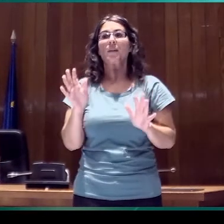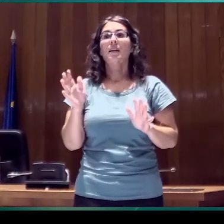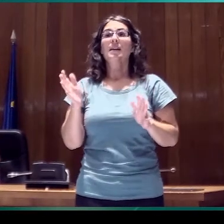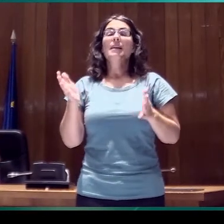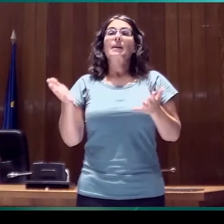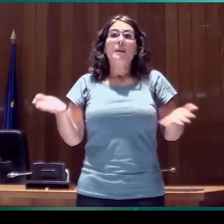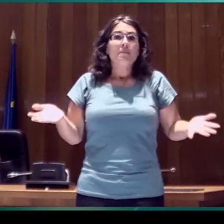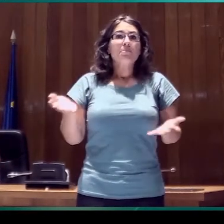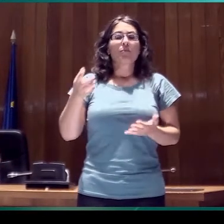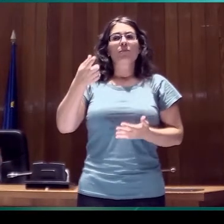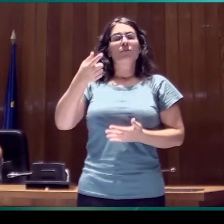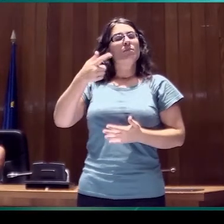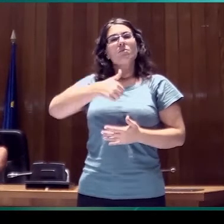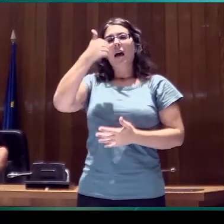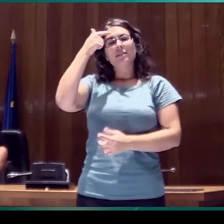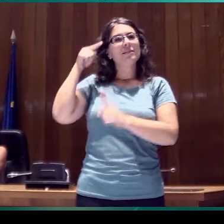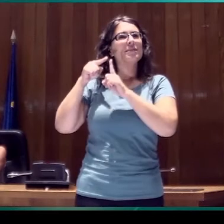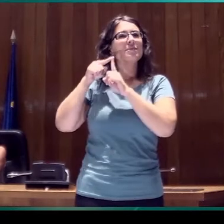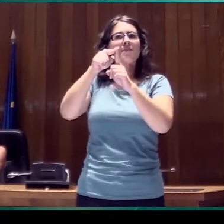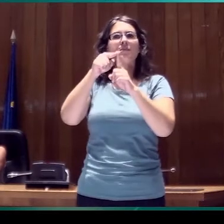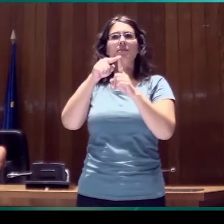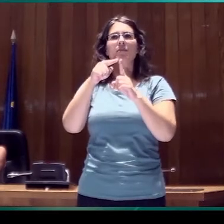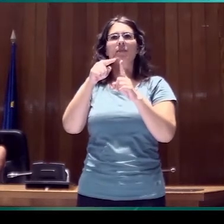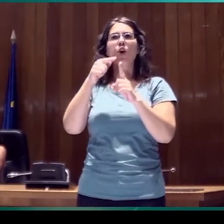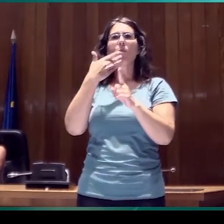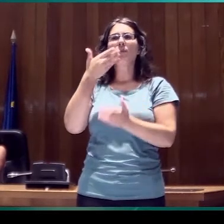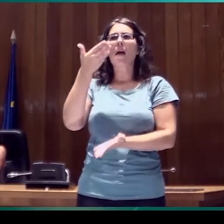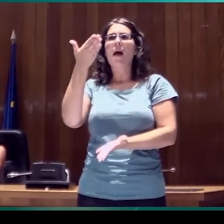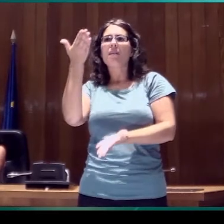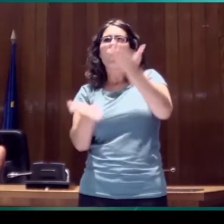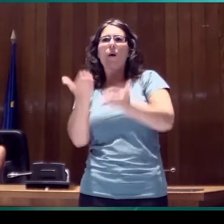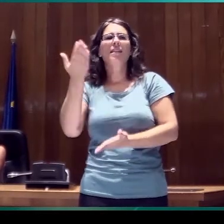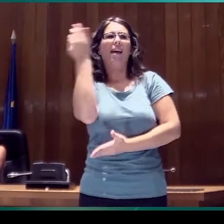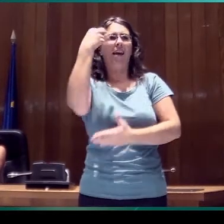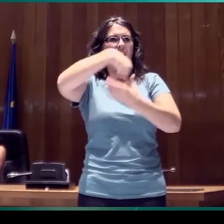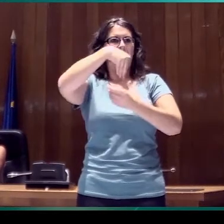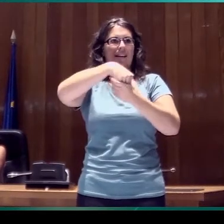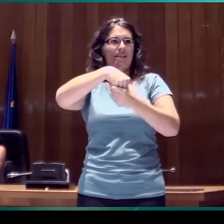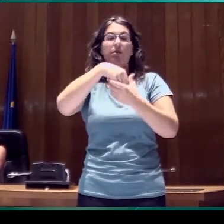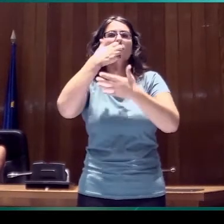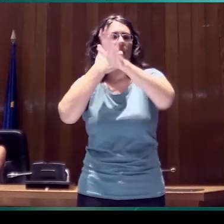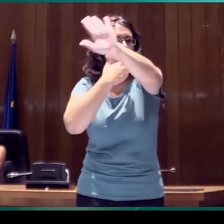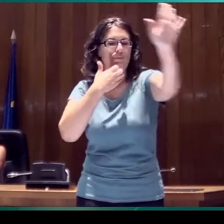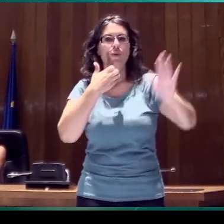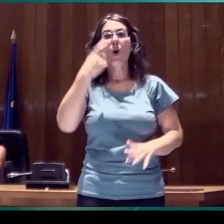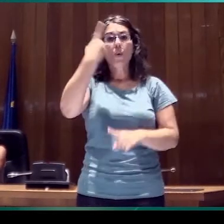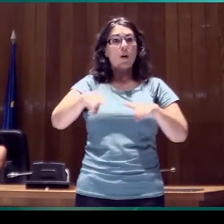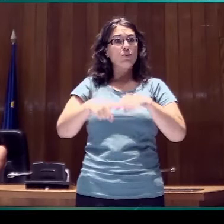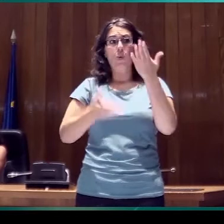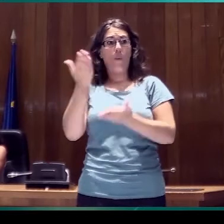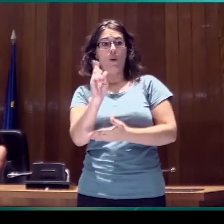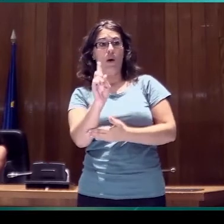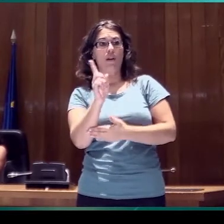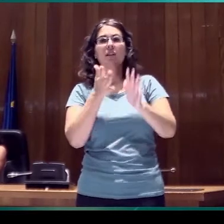pone la atención en el objeto que se evalúa. Y es que cuando algo no se evalúa es que no se considera importante.